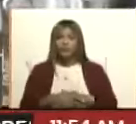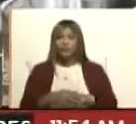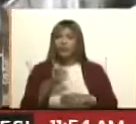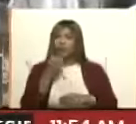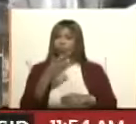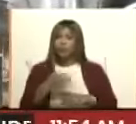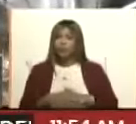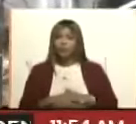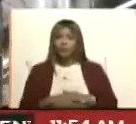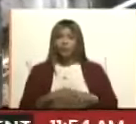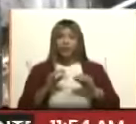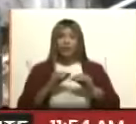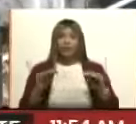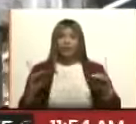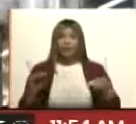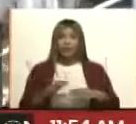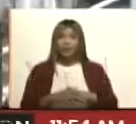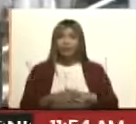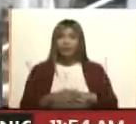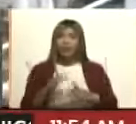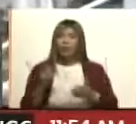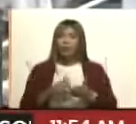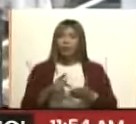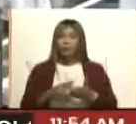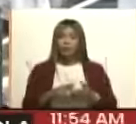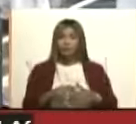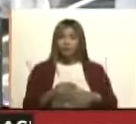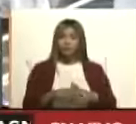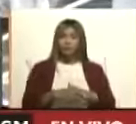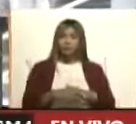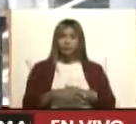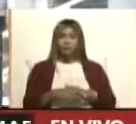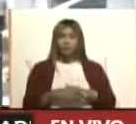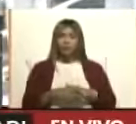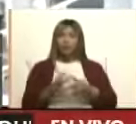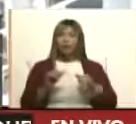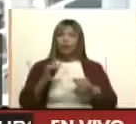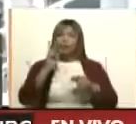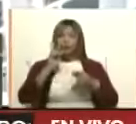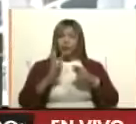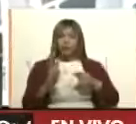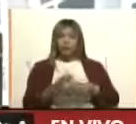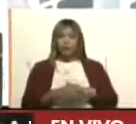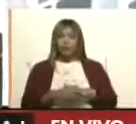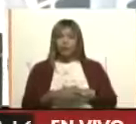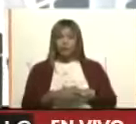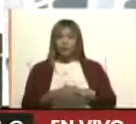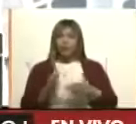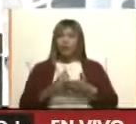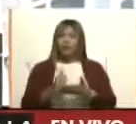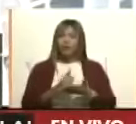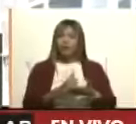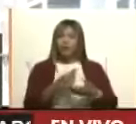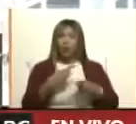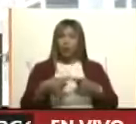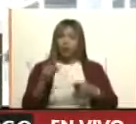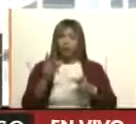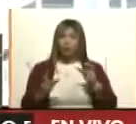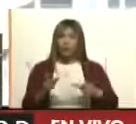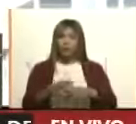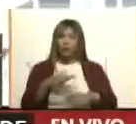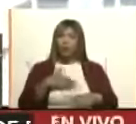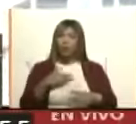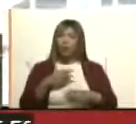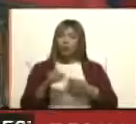bueno, el llamado es entonces a participar activamente con esa visión de ayudar a otras personas para que